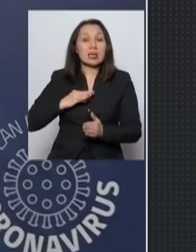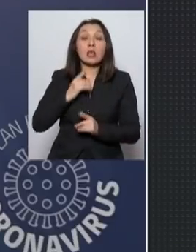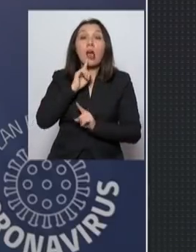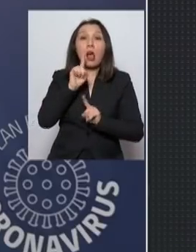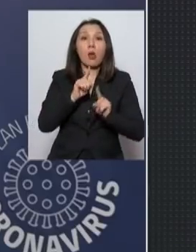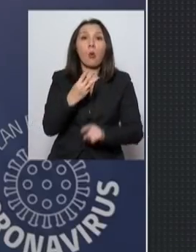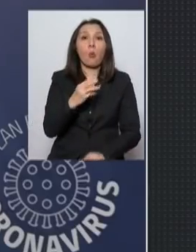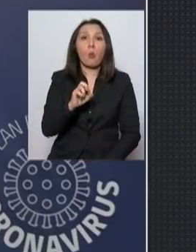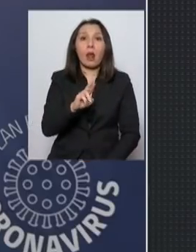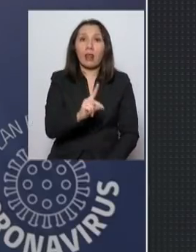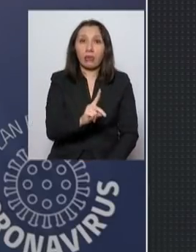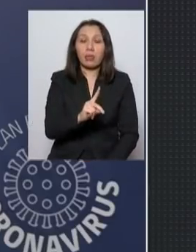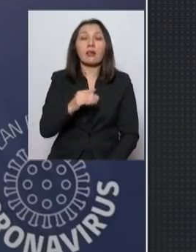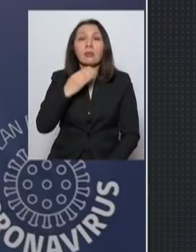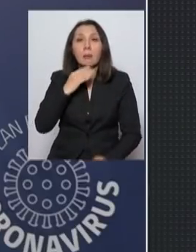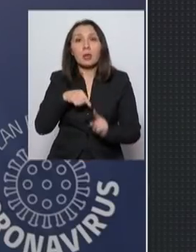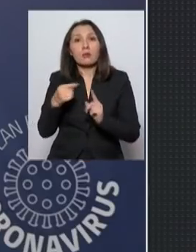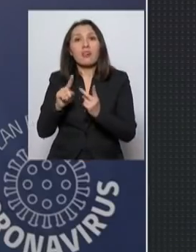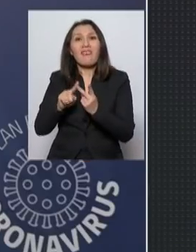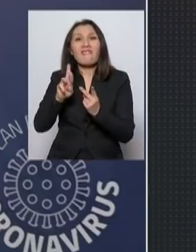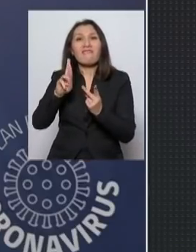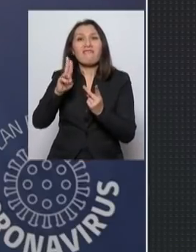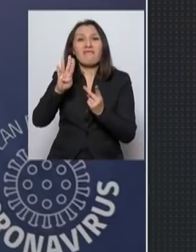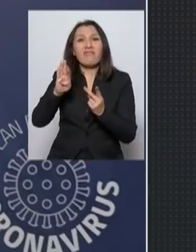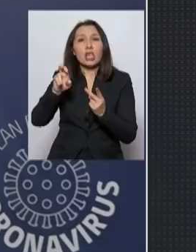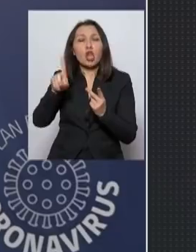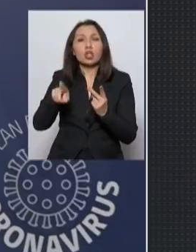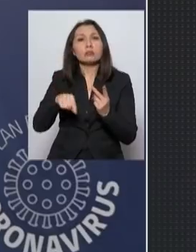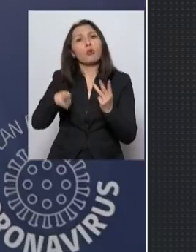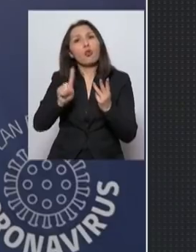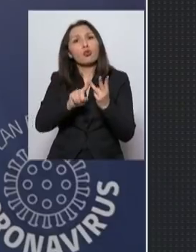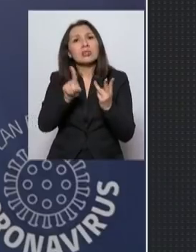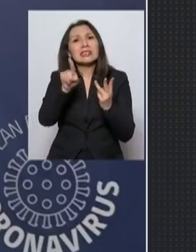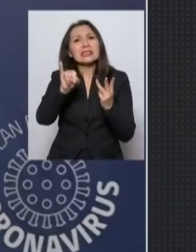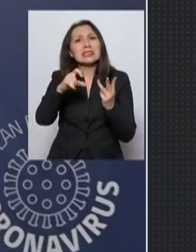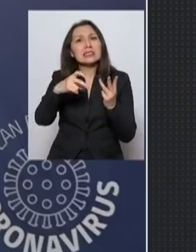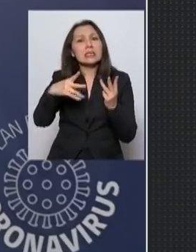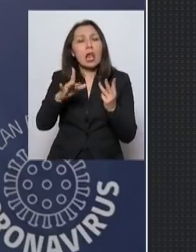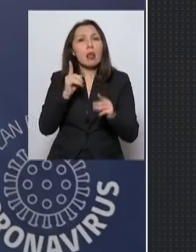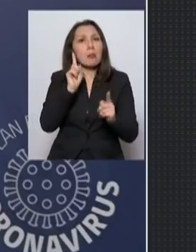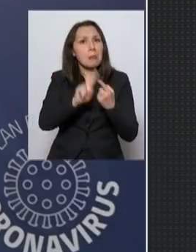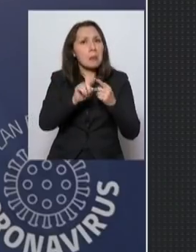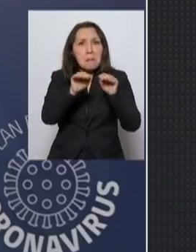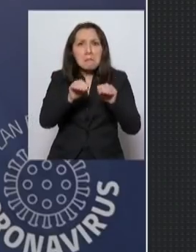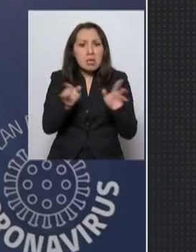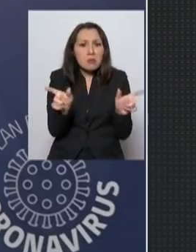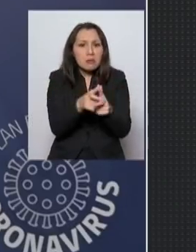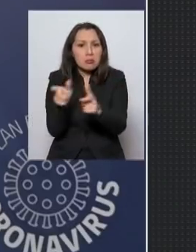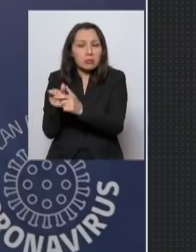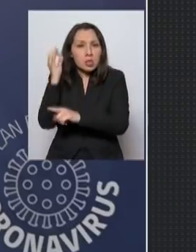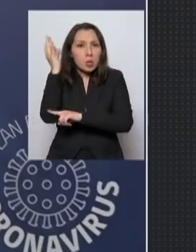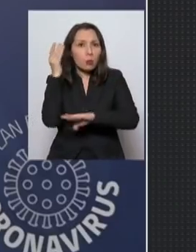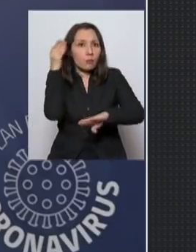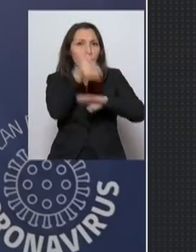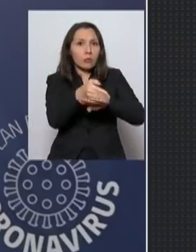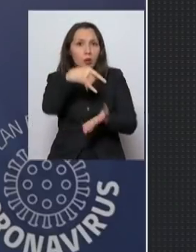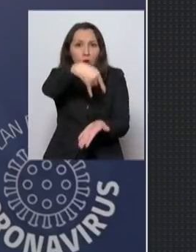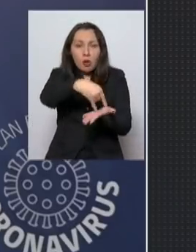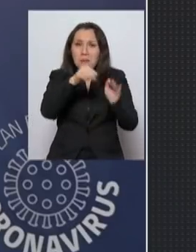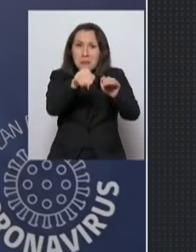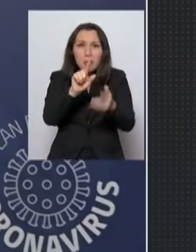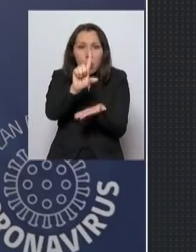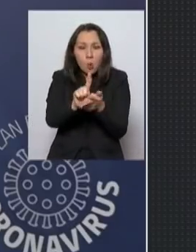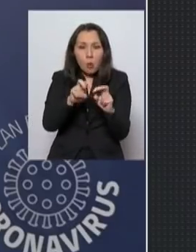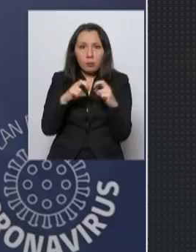los ministros Ward y Briones. No así el ministro Sichel, que participó básicamente de las mismas comisiones y de los mismos espacios